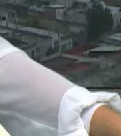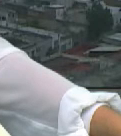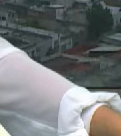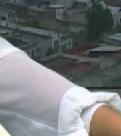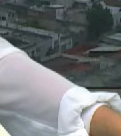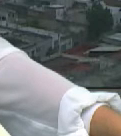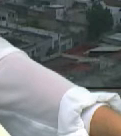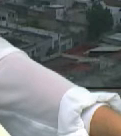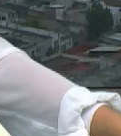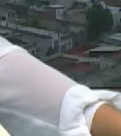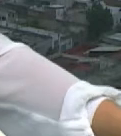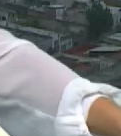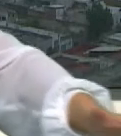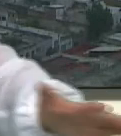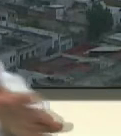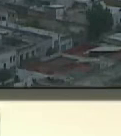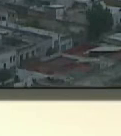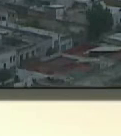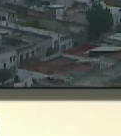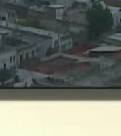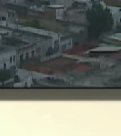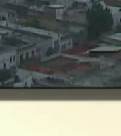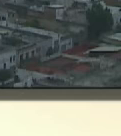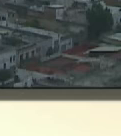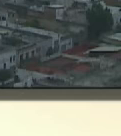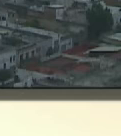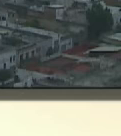buenos días a todas, a todos. Como siempre, un gusto escuchar a